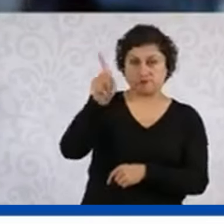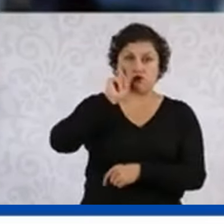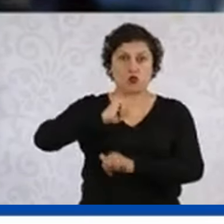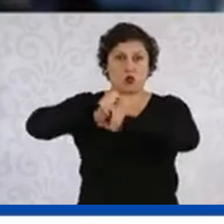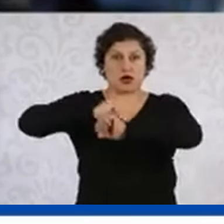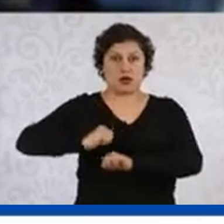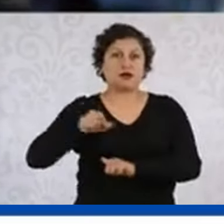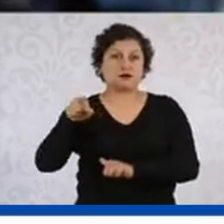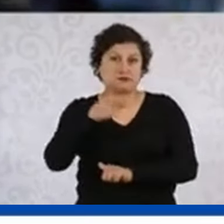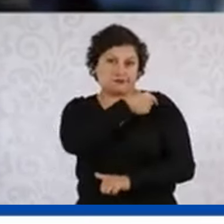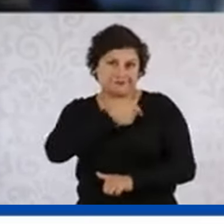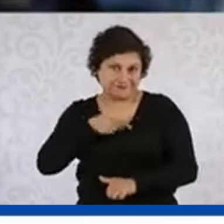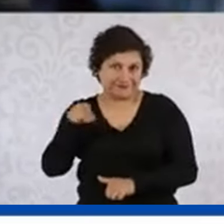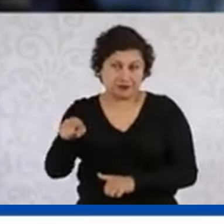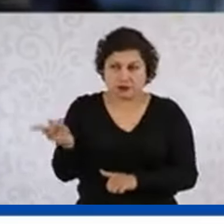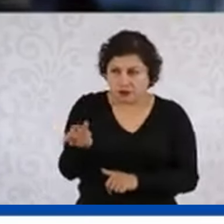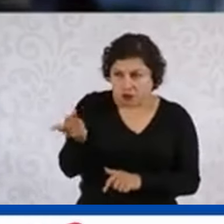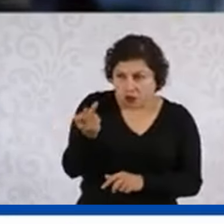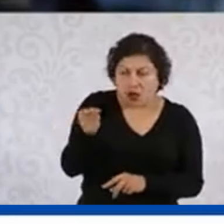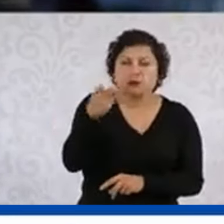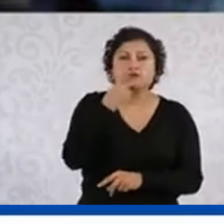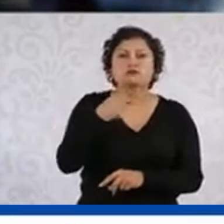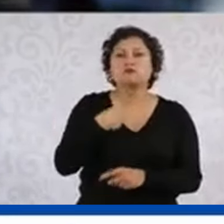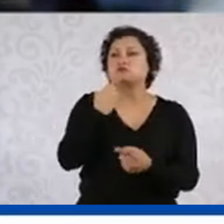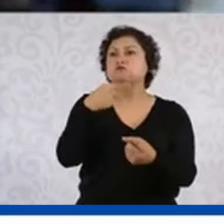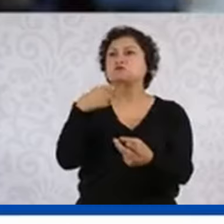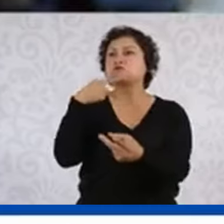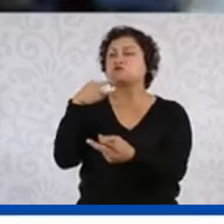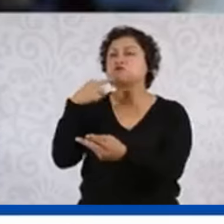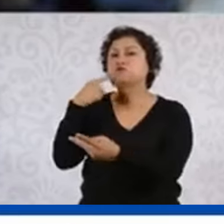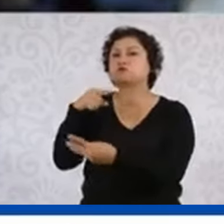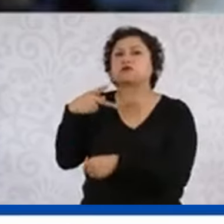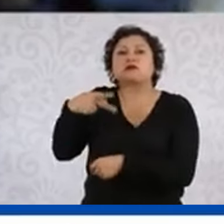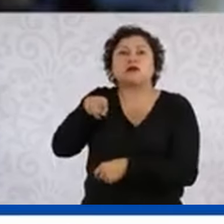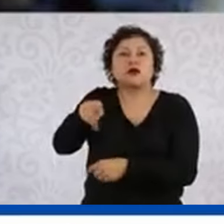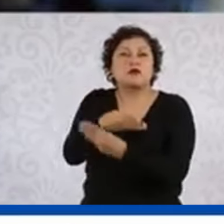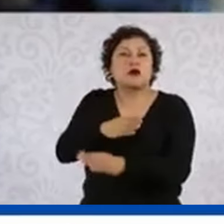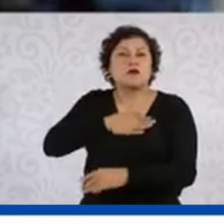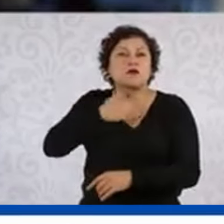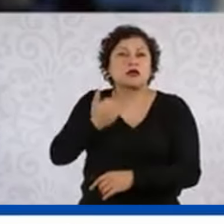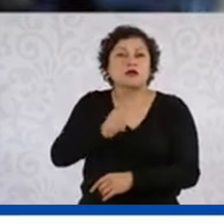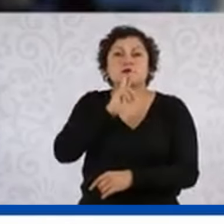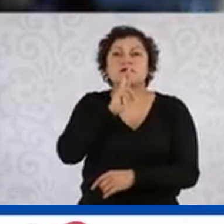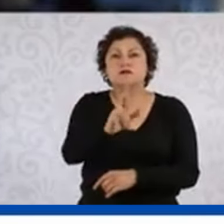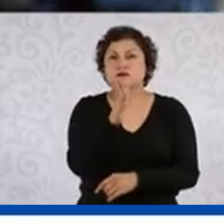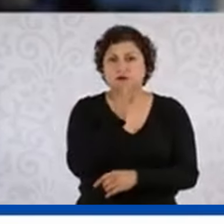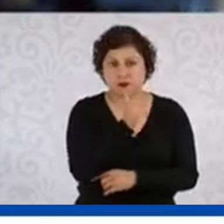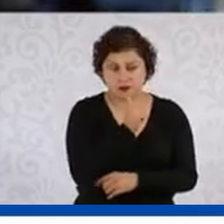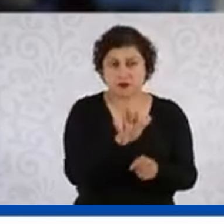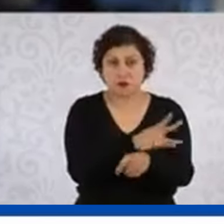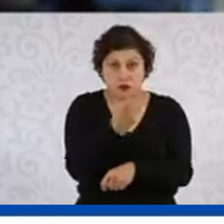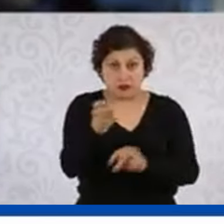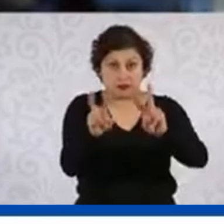hay varias quejas, sin embargo, que no depende propiamente del Banco del Bienestar, porque es un tema